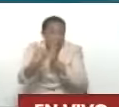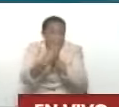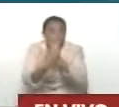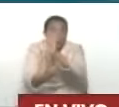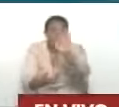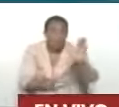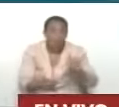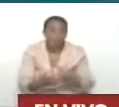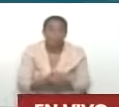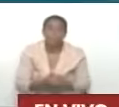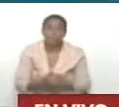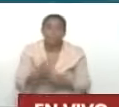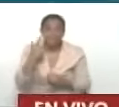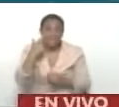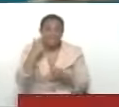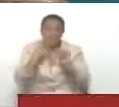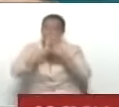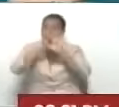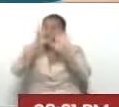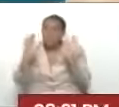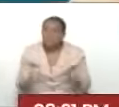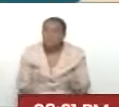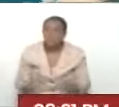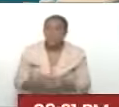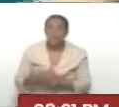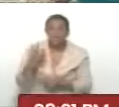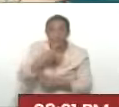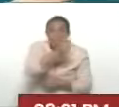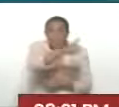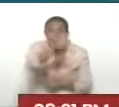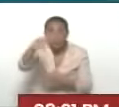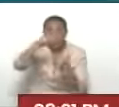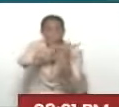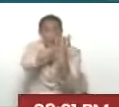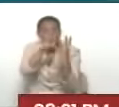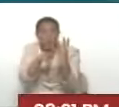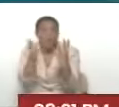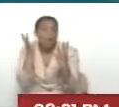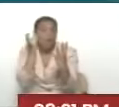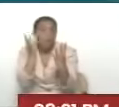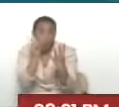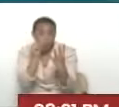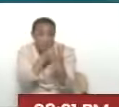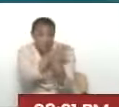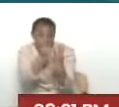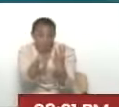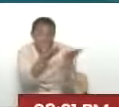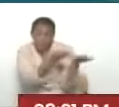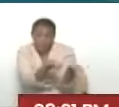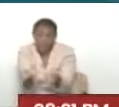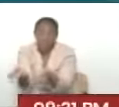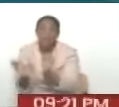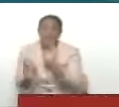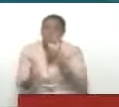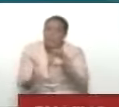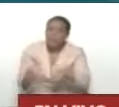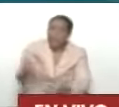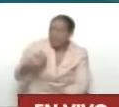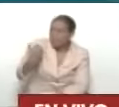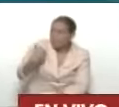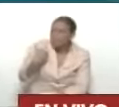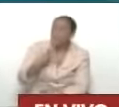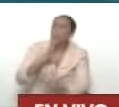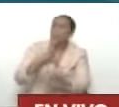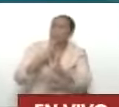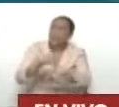trata, ¿sí? Que es maravilloso, de sueños de cada uno de los jóvenes y las mujeres que están aquí. Y quiero aprovechar y